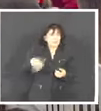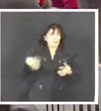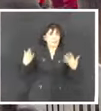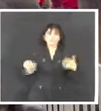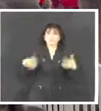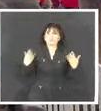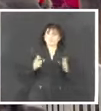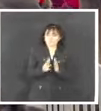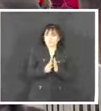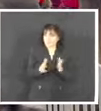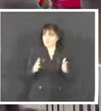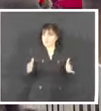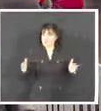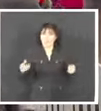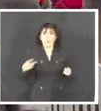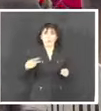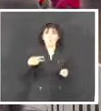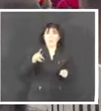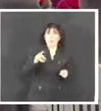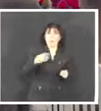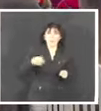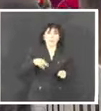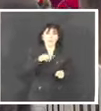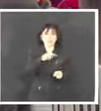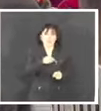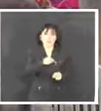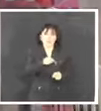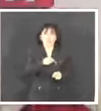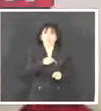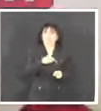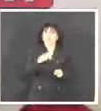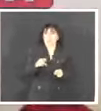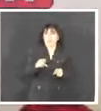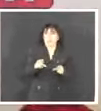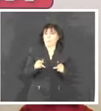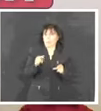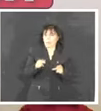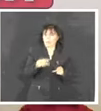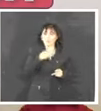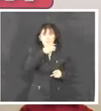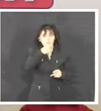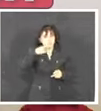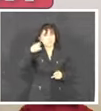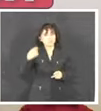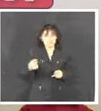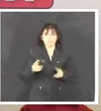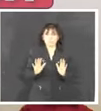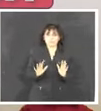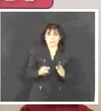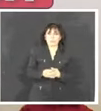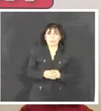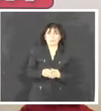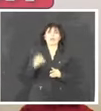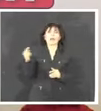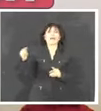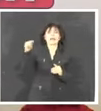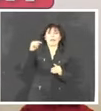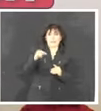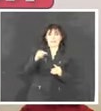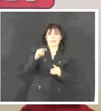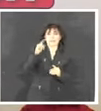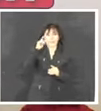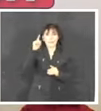y tenemos que estar siempre preparados para una sequía como esta. Así que vamos a traer agua a Zumpango y a